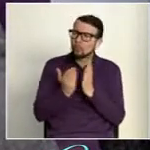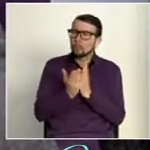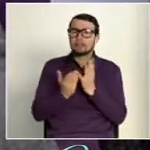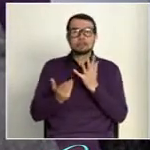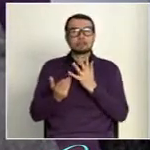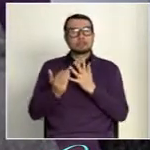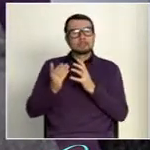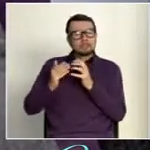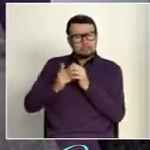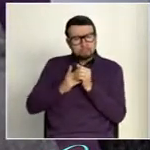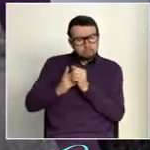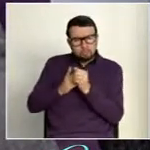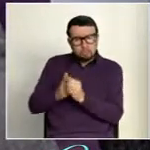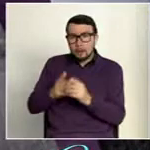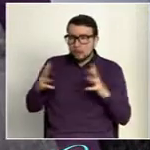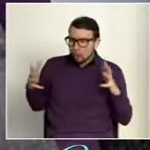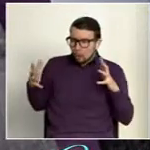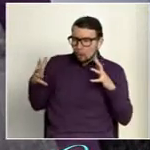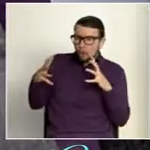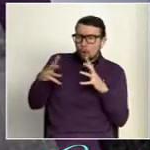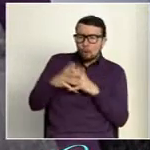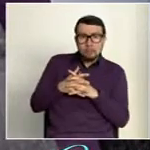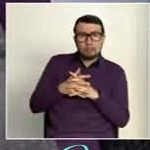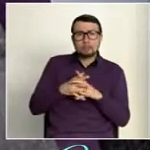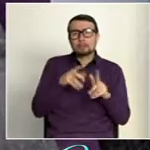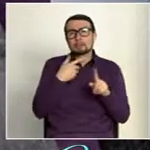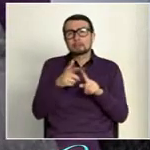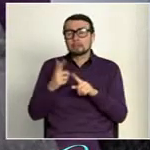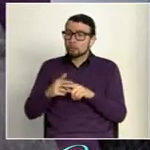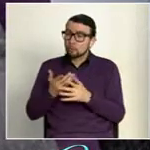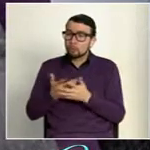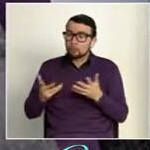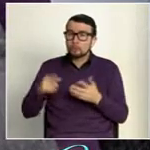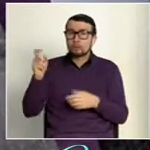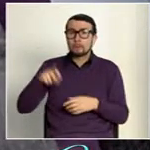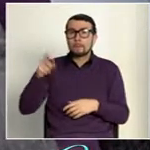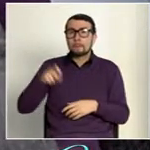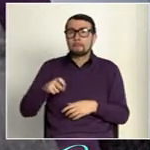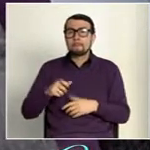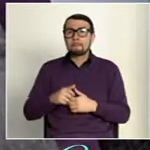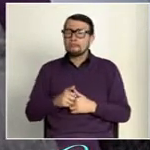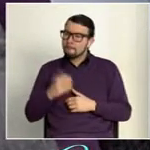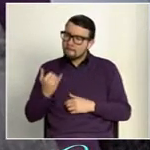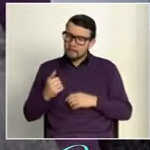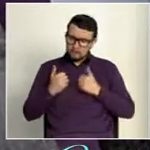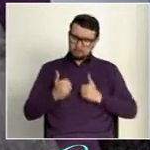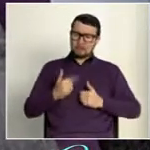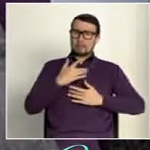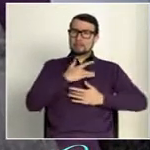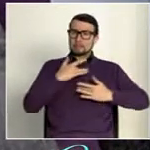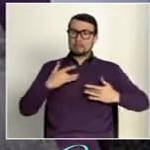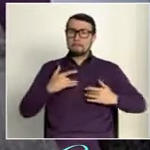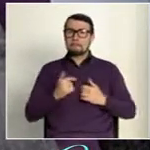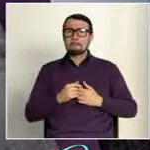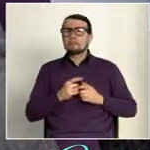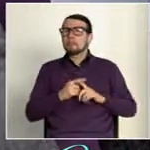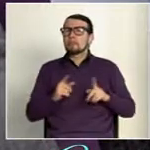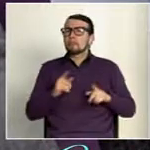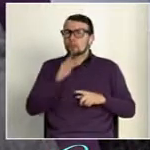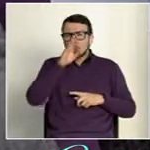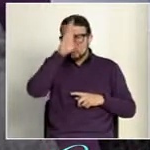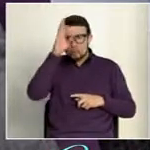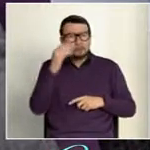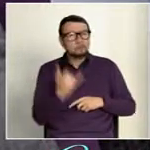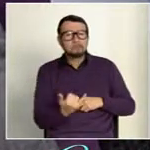orientación, complementar tantas cosas que necesitamos para el bien de la salud. Pero como de costumbre, vamos